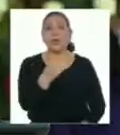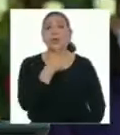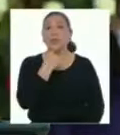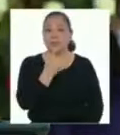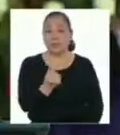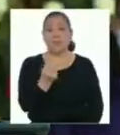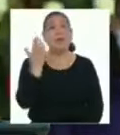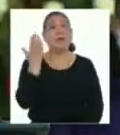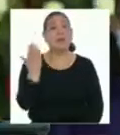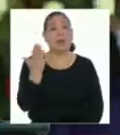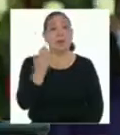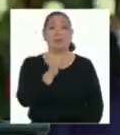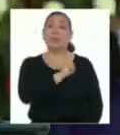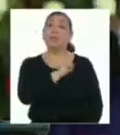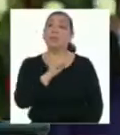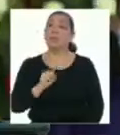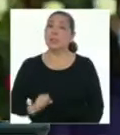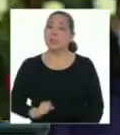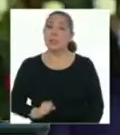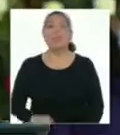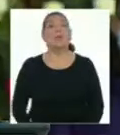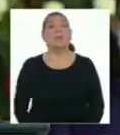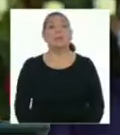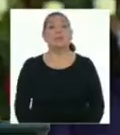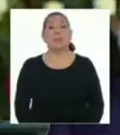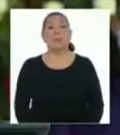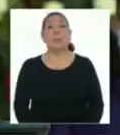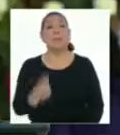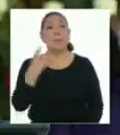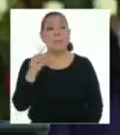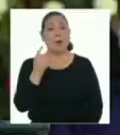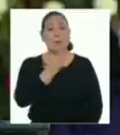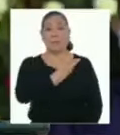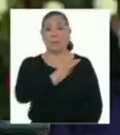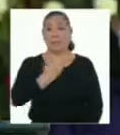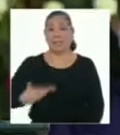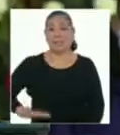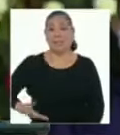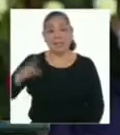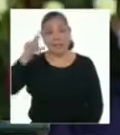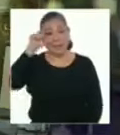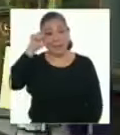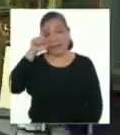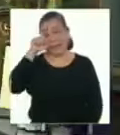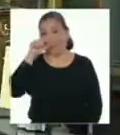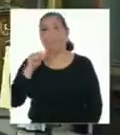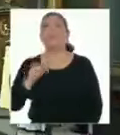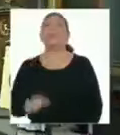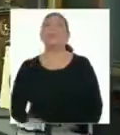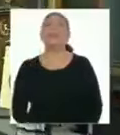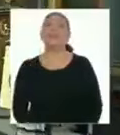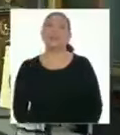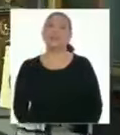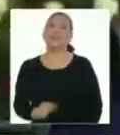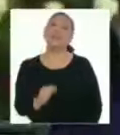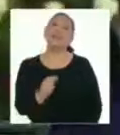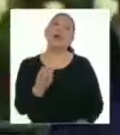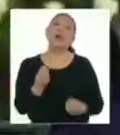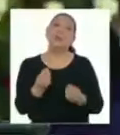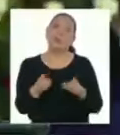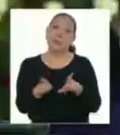al Señor. Te lo pedimos, Señor. Por el señor Presidente de la República, Ingeniero Martín Vizcarra